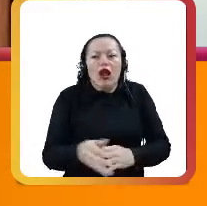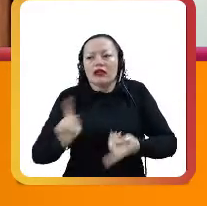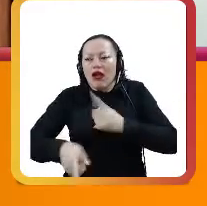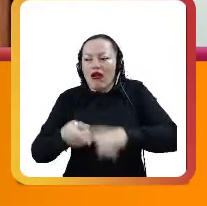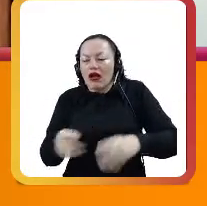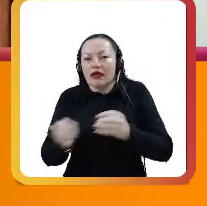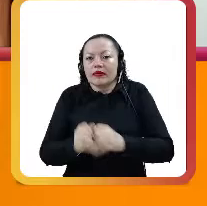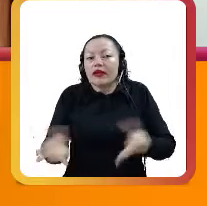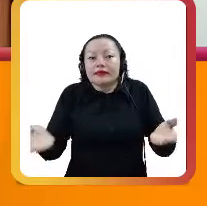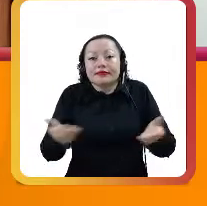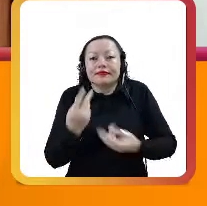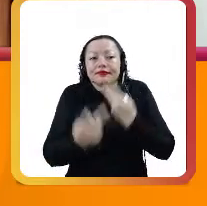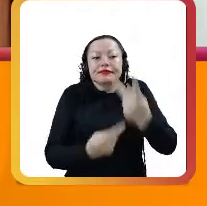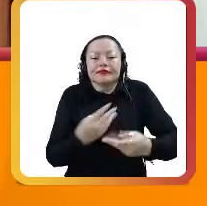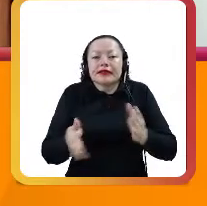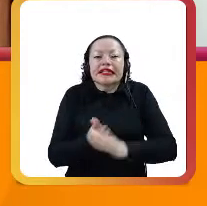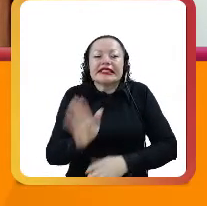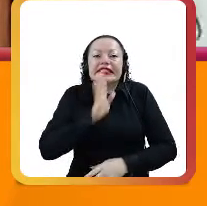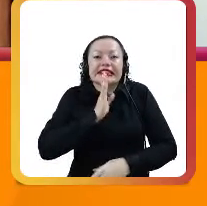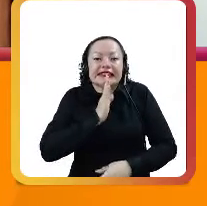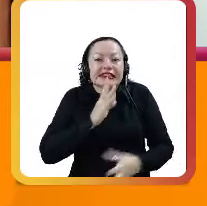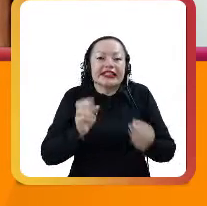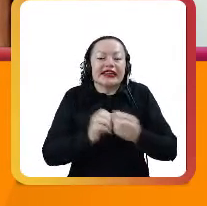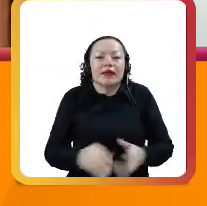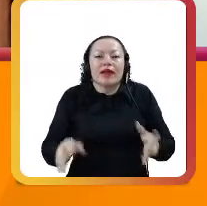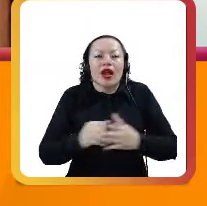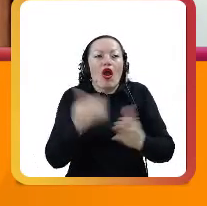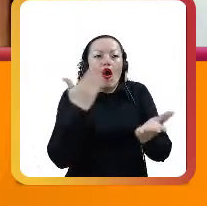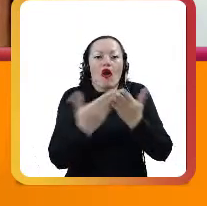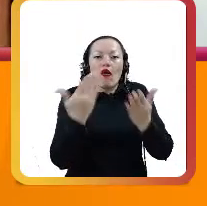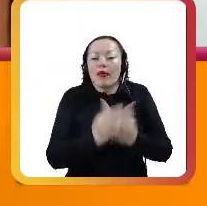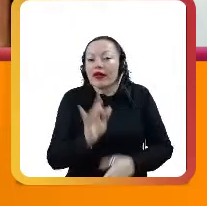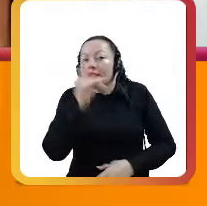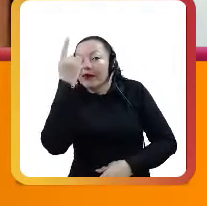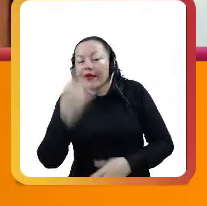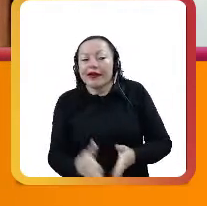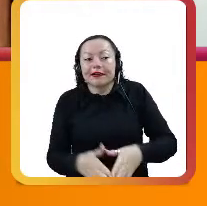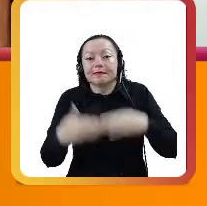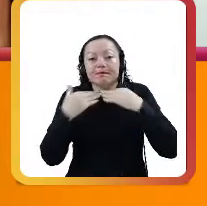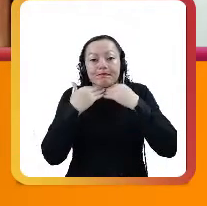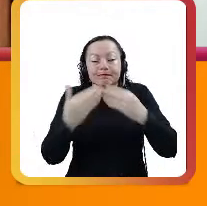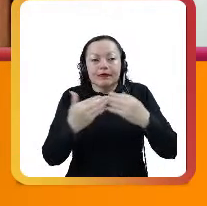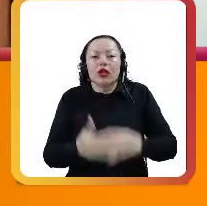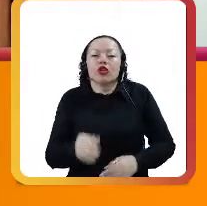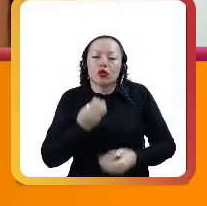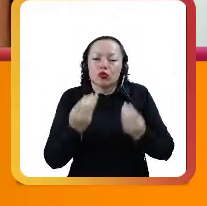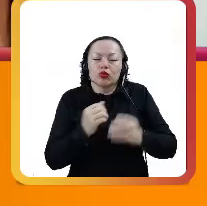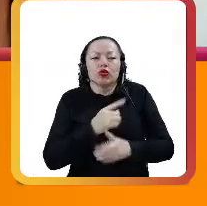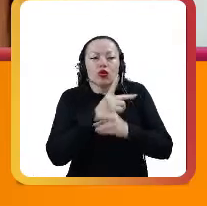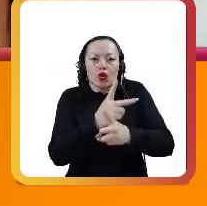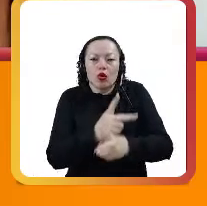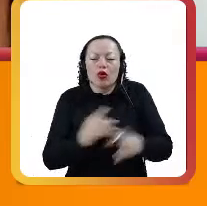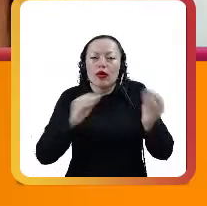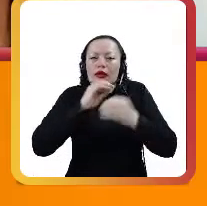loco en esa moto visitando quién sabe a quién o comprando quién sabe qué. Entonces, mucho cuidado. La